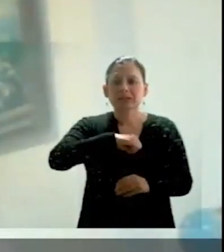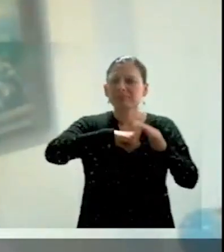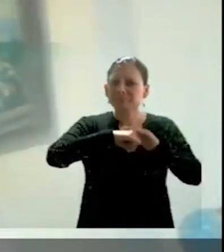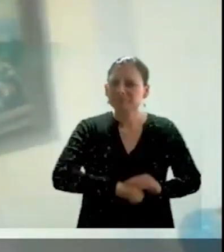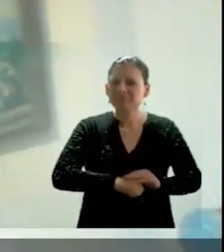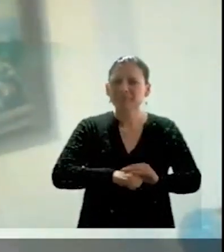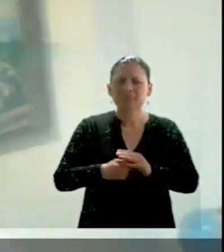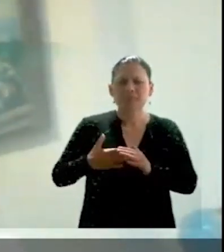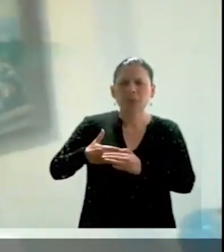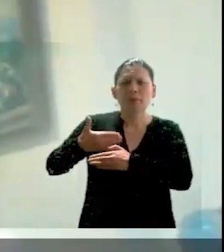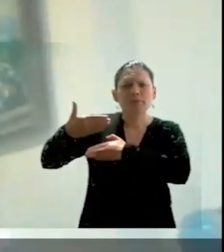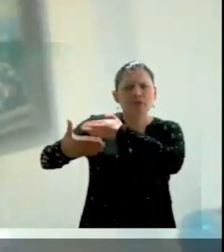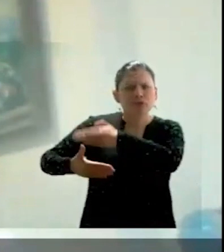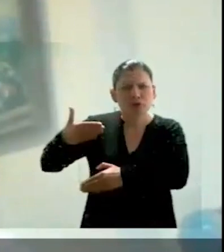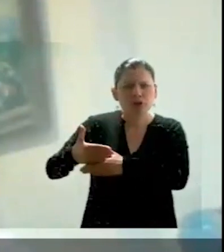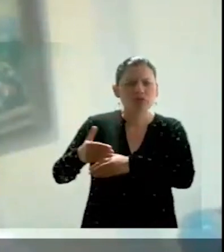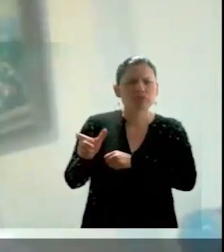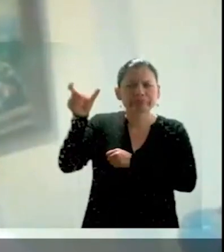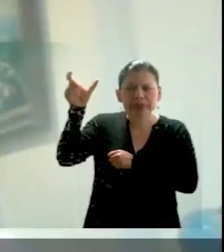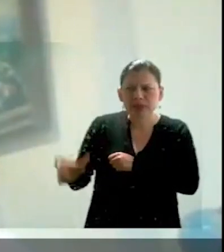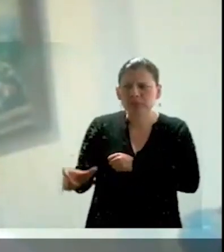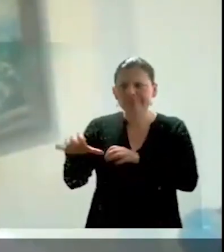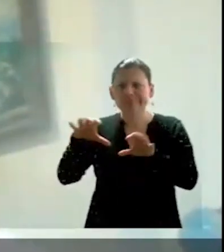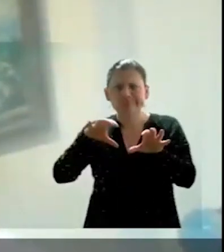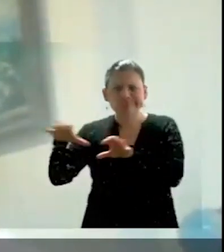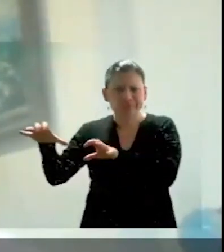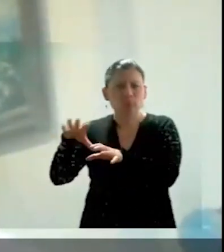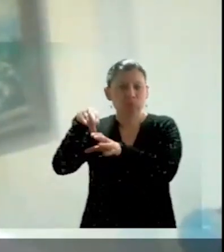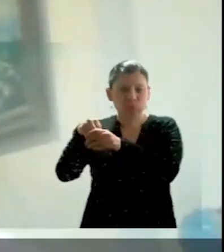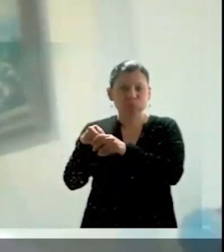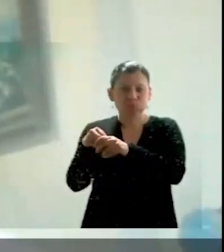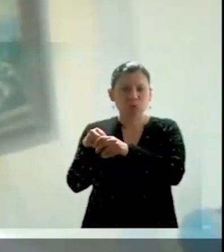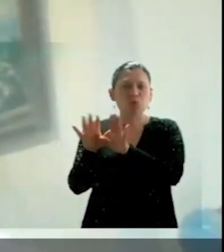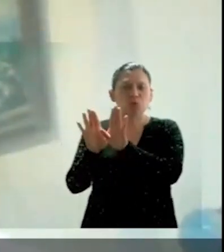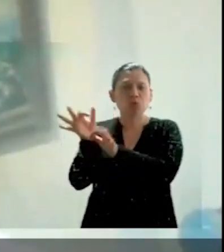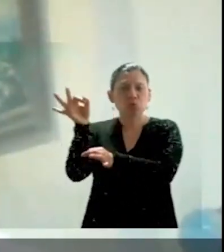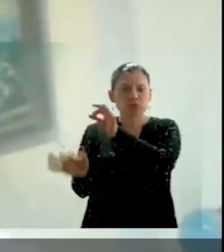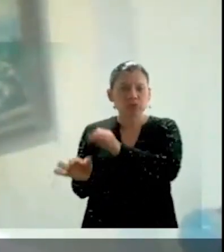al proceder de una persona dentro de un proceso